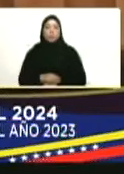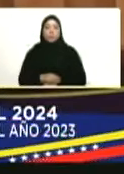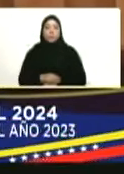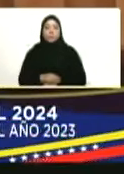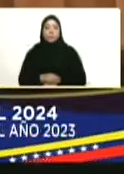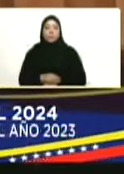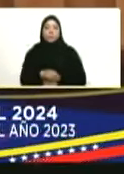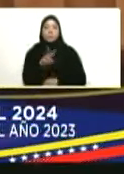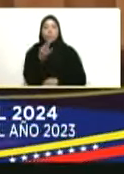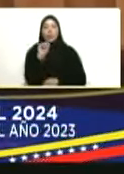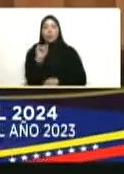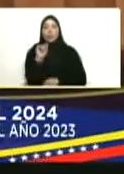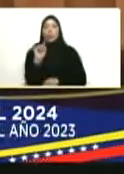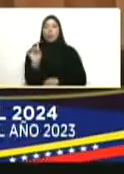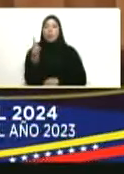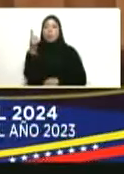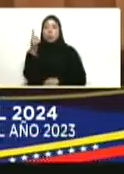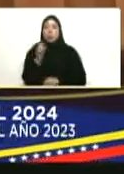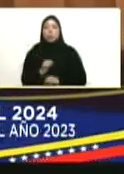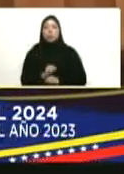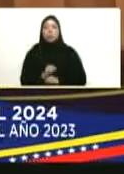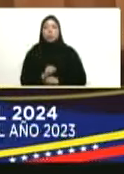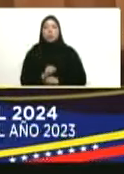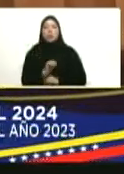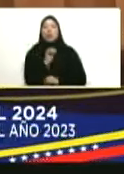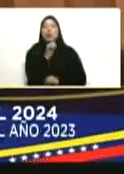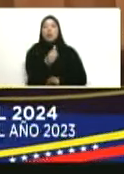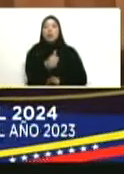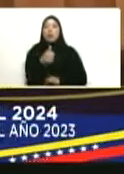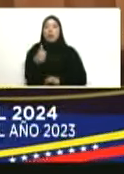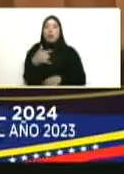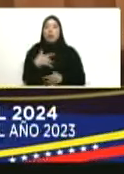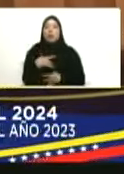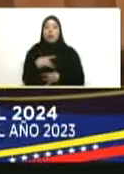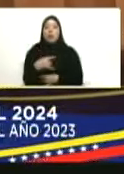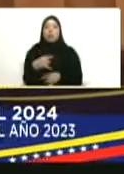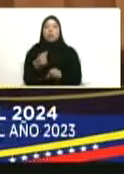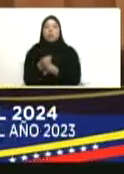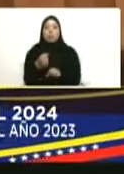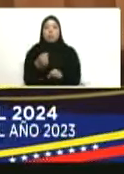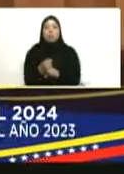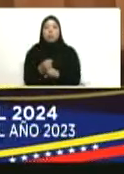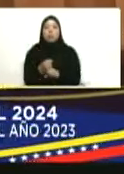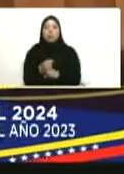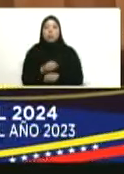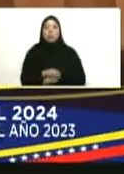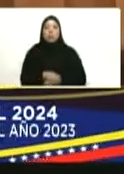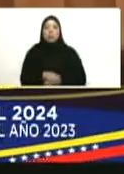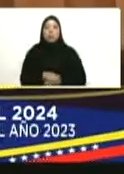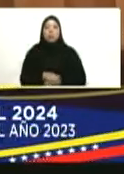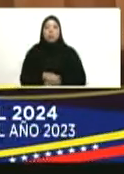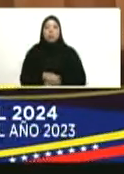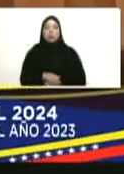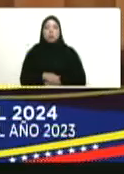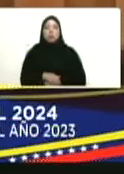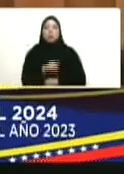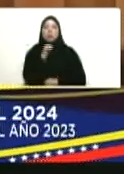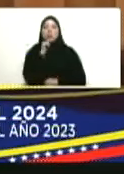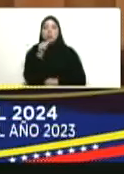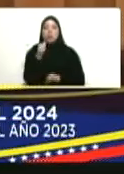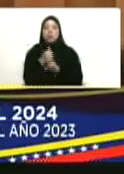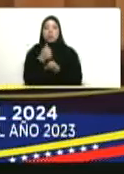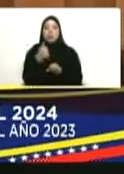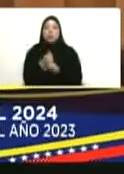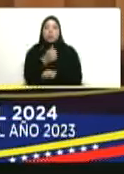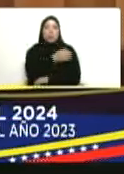Dos puntos. Uno. Cada uno de los interesados, además machistas, porque solamente lo